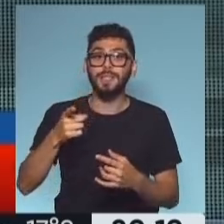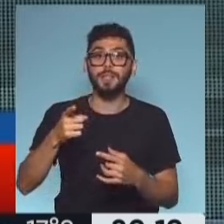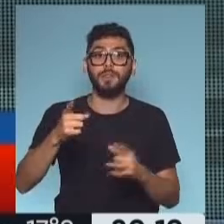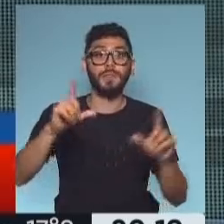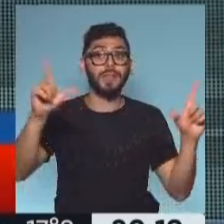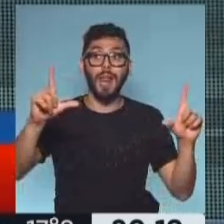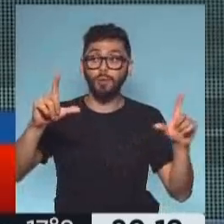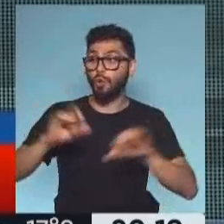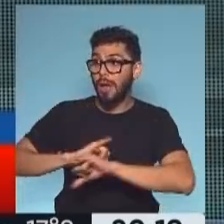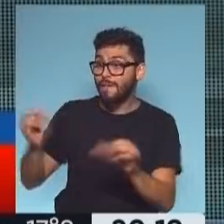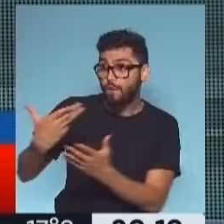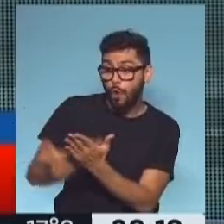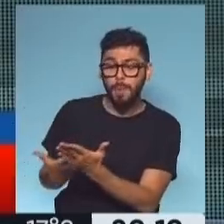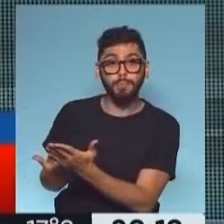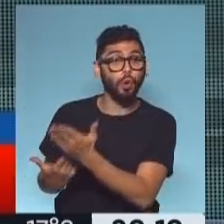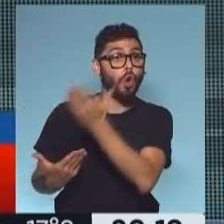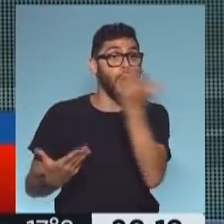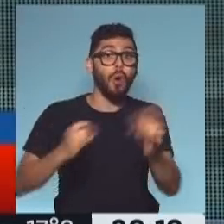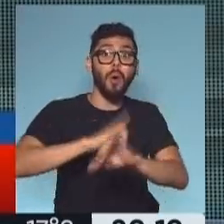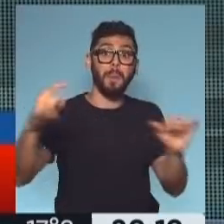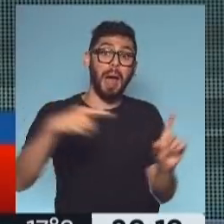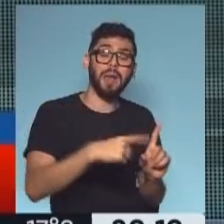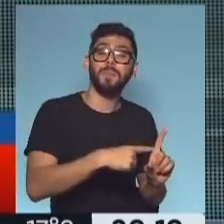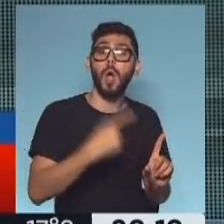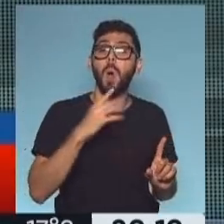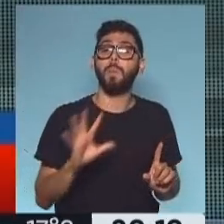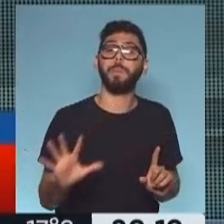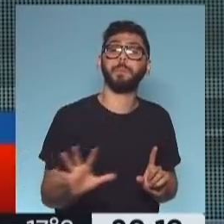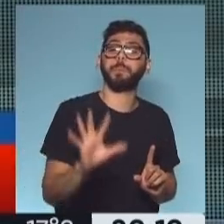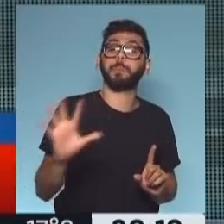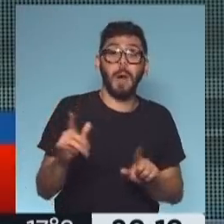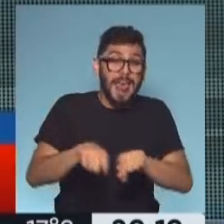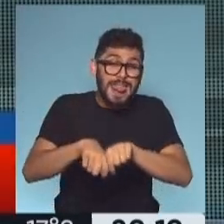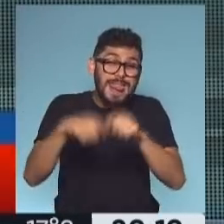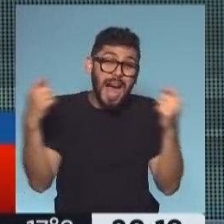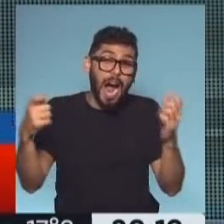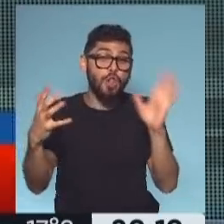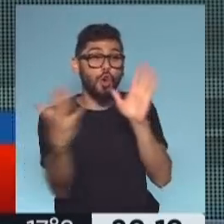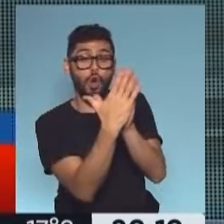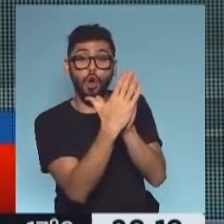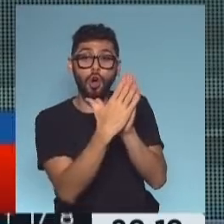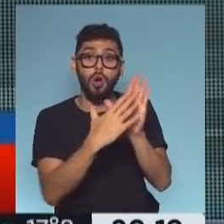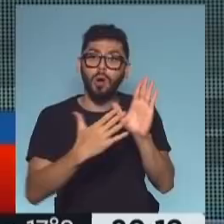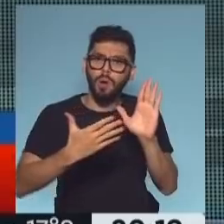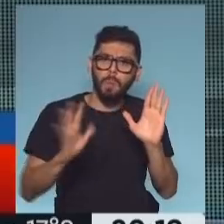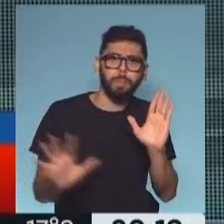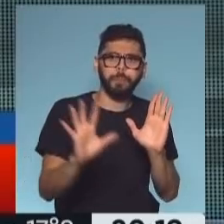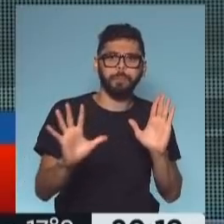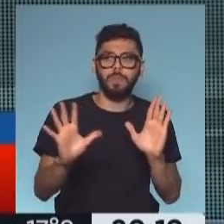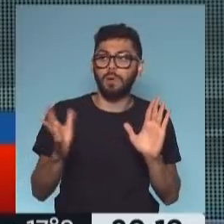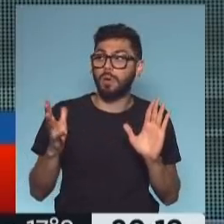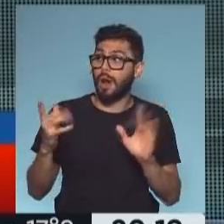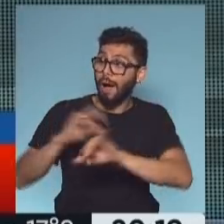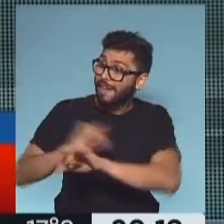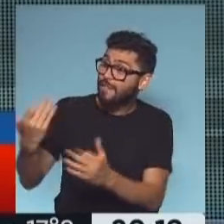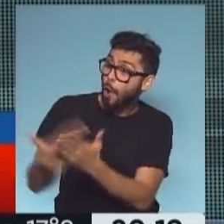medios y Exacto. le dan la misma visibilidad que le dieron anteriormente, la sospecha que sembraron fue tapa de un diario, bueno, no le llega a la misma cantidad de personas.